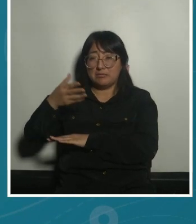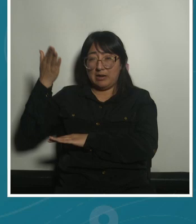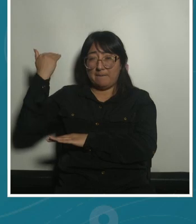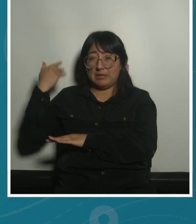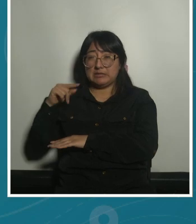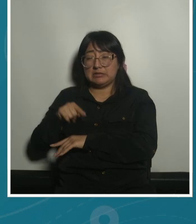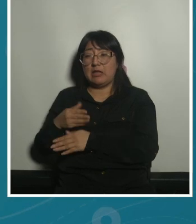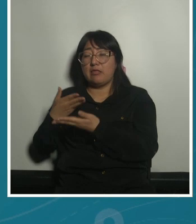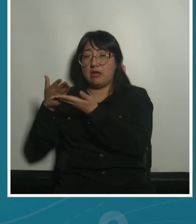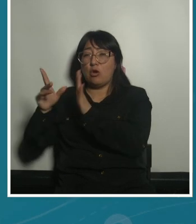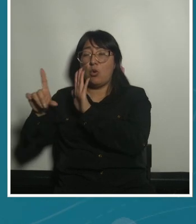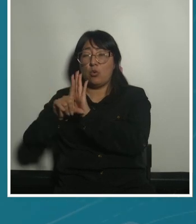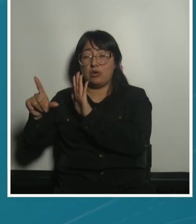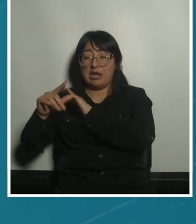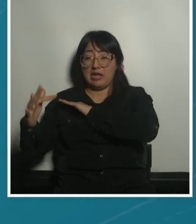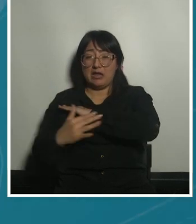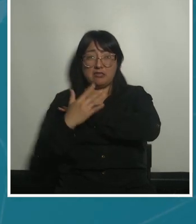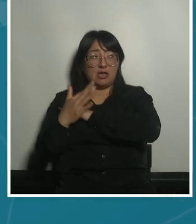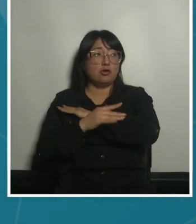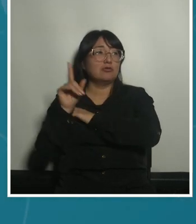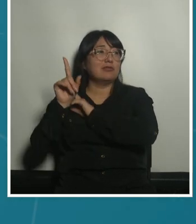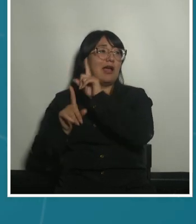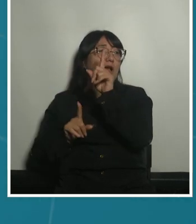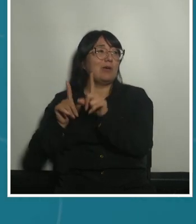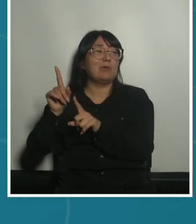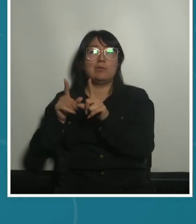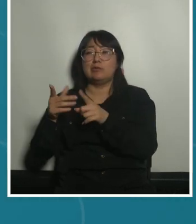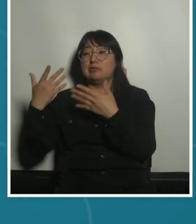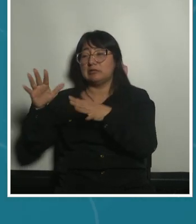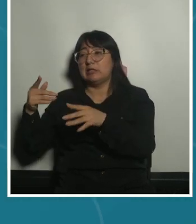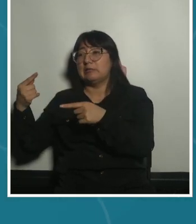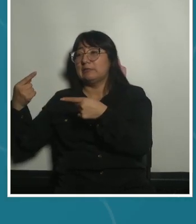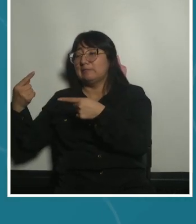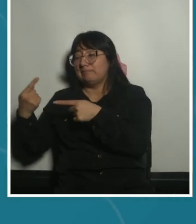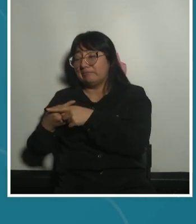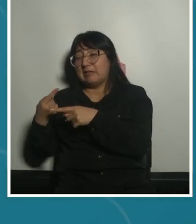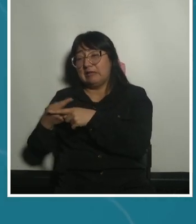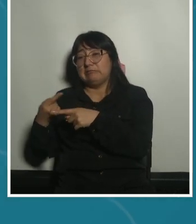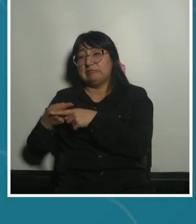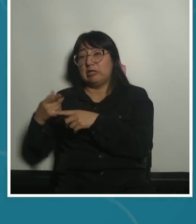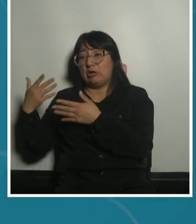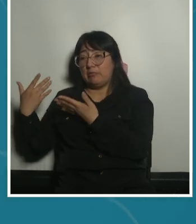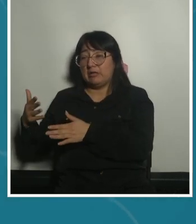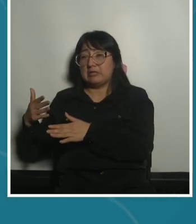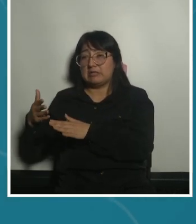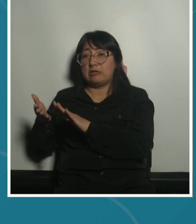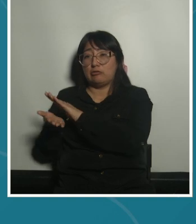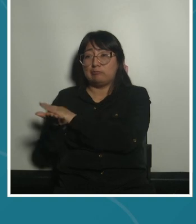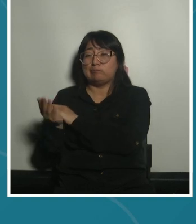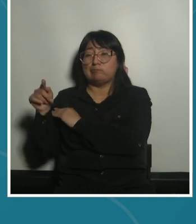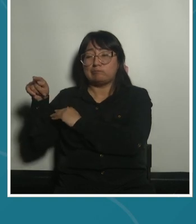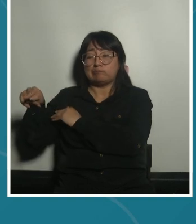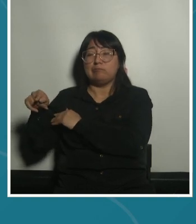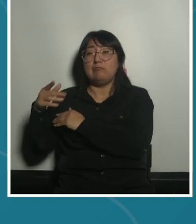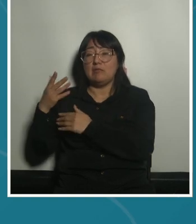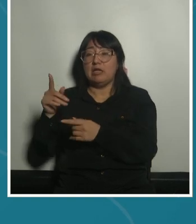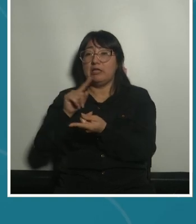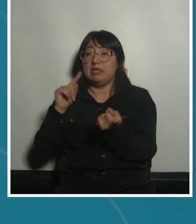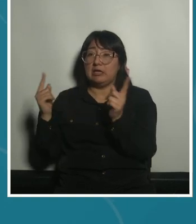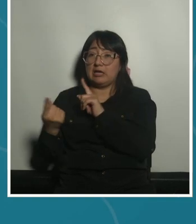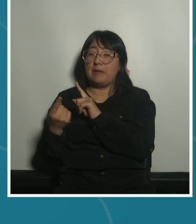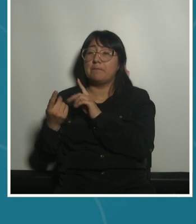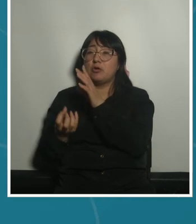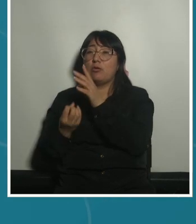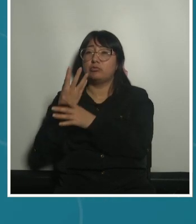se está en algún lado discutiendo en el Ministerio de Bienes Nacionales, y actualización de la